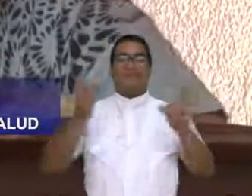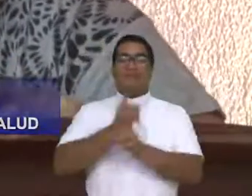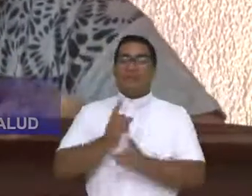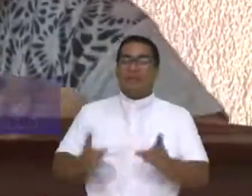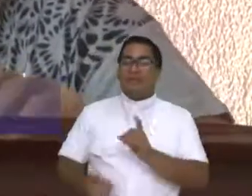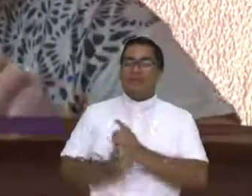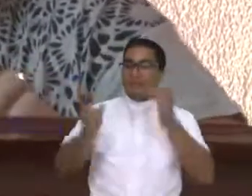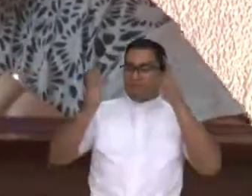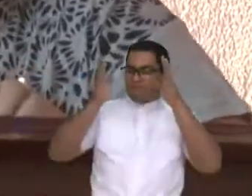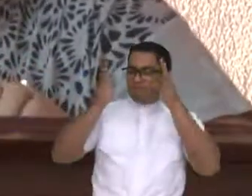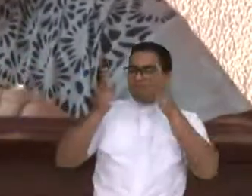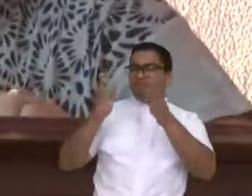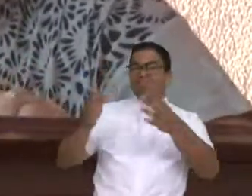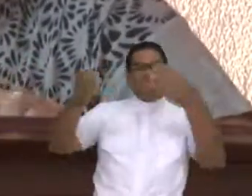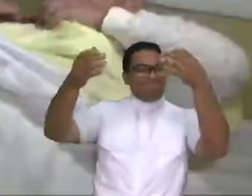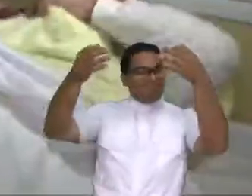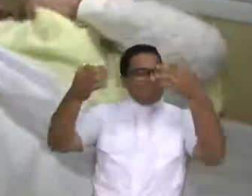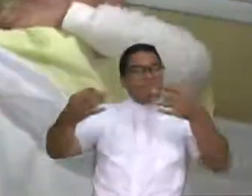con dignidad.